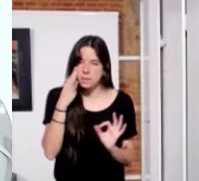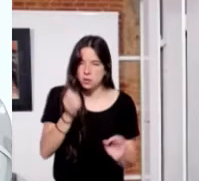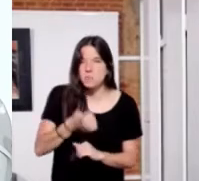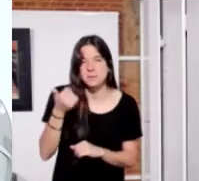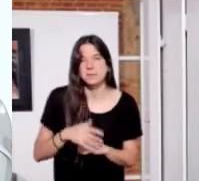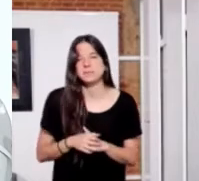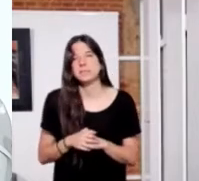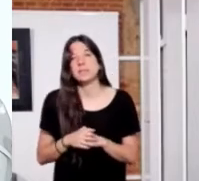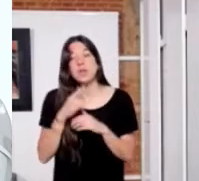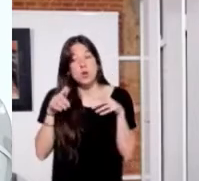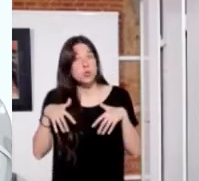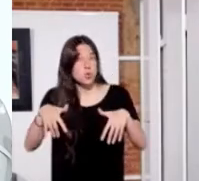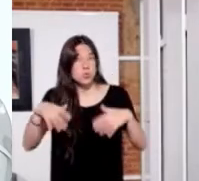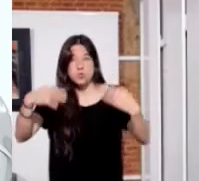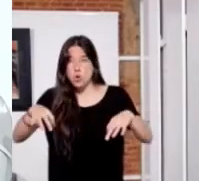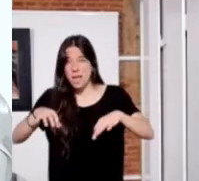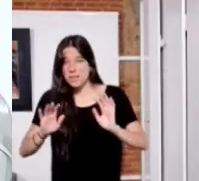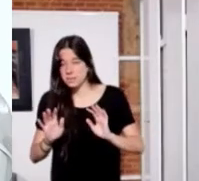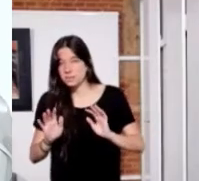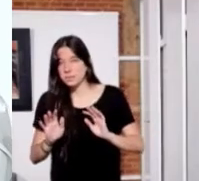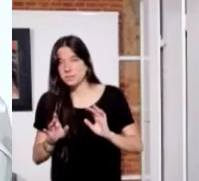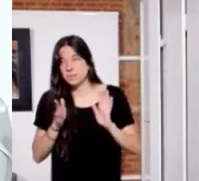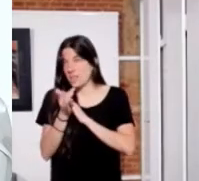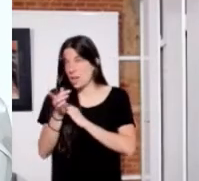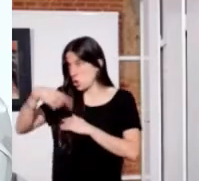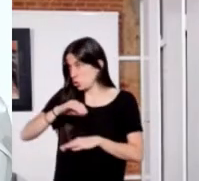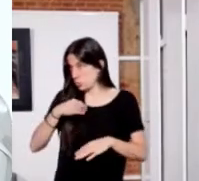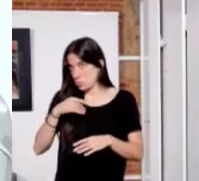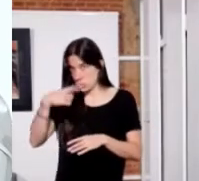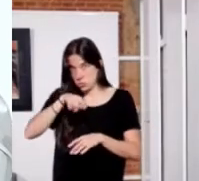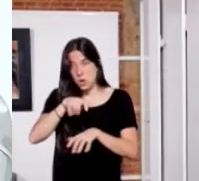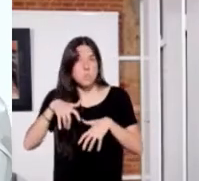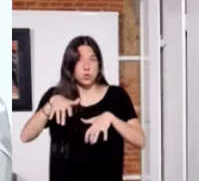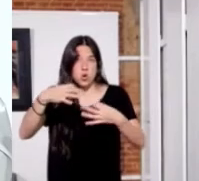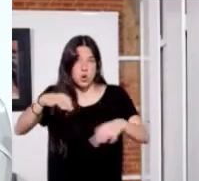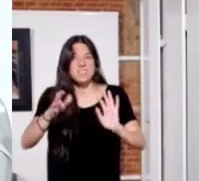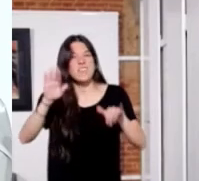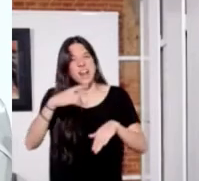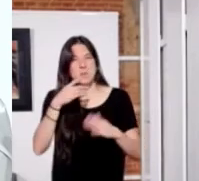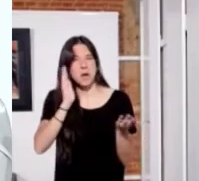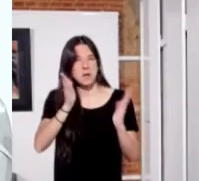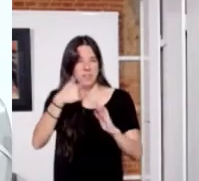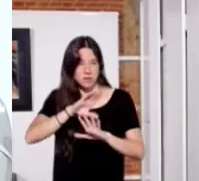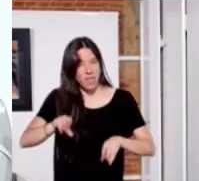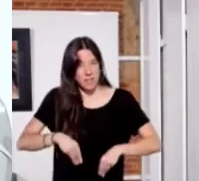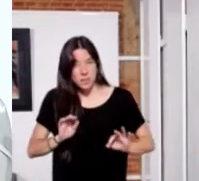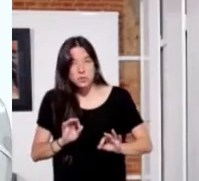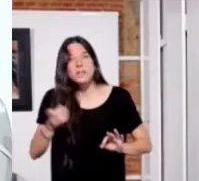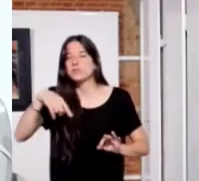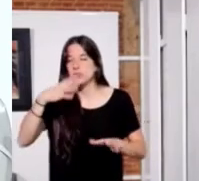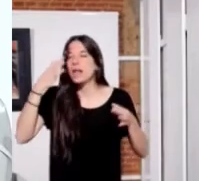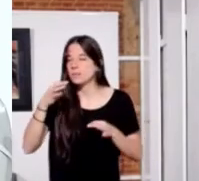Los monstruos normales, es decir, nosotros, que acabamos legitimando la barbarie, somos los